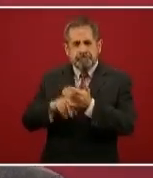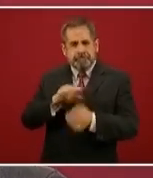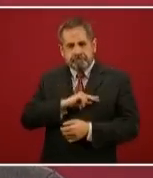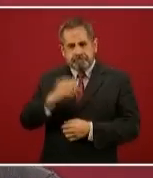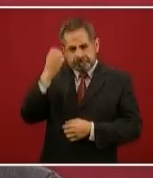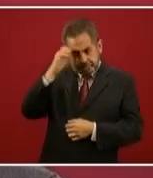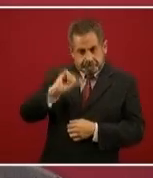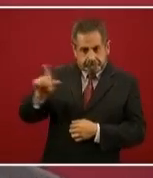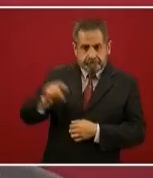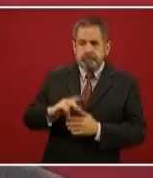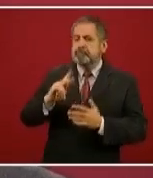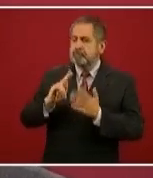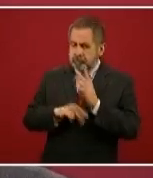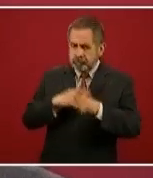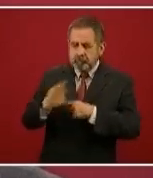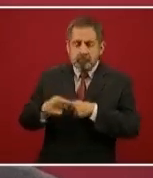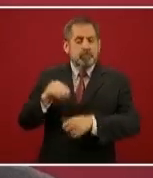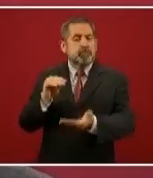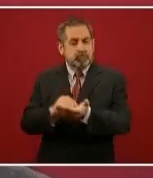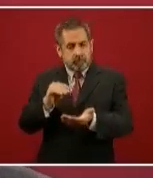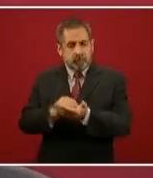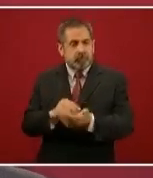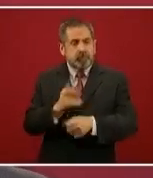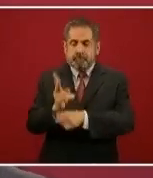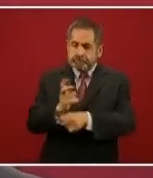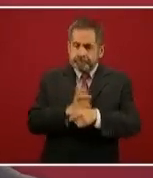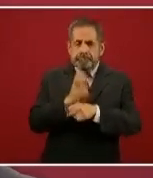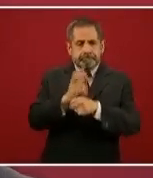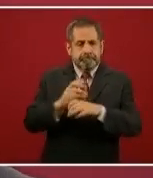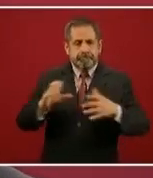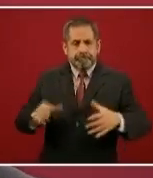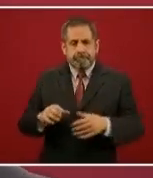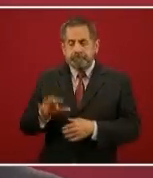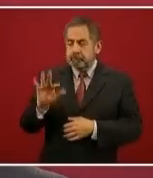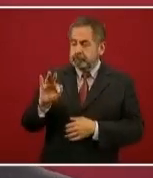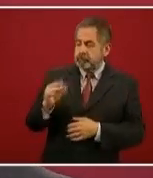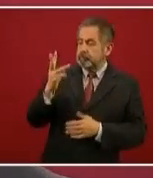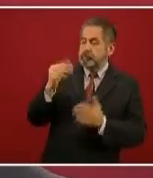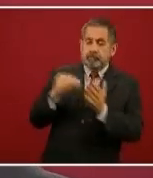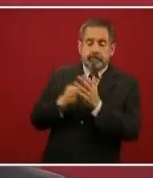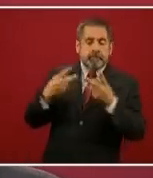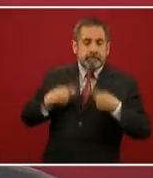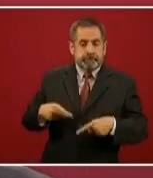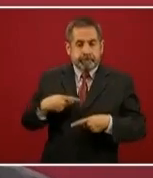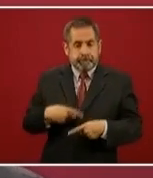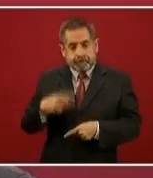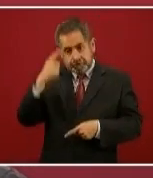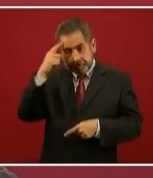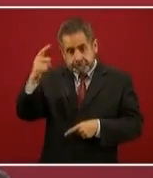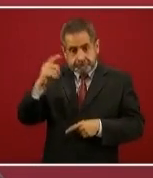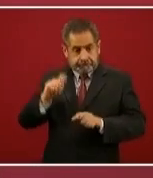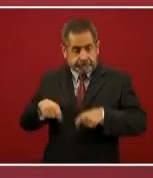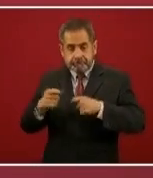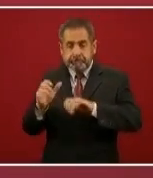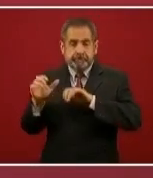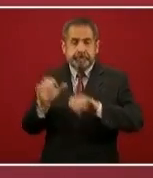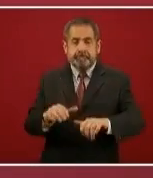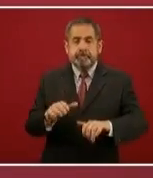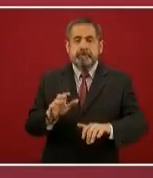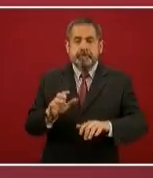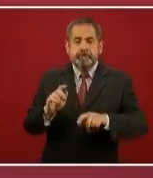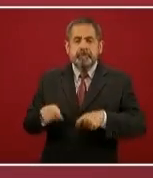especializado. Hoy reiteramos que la convocatoria sigue abierta. Ya de los 43 mil personas contempladas por contratar, ya